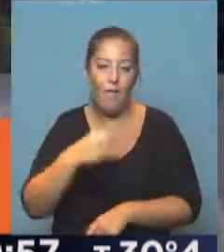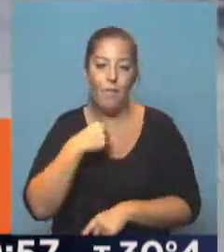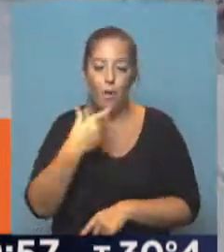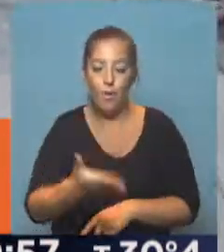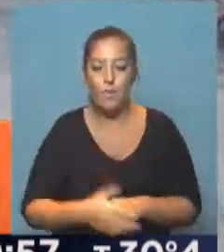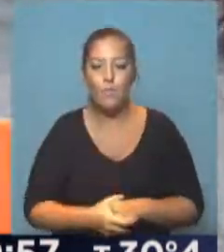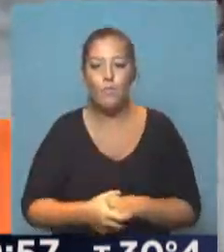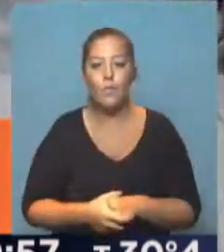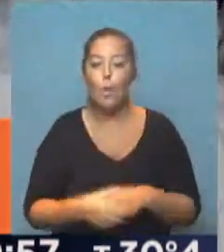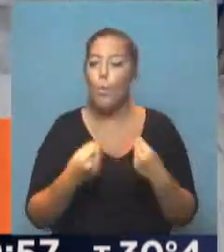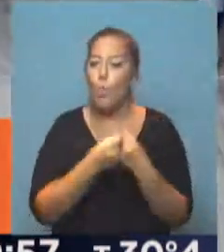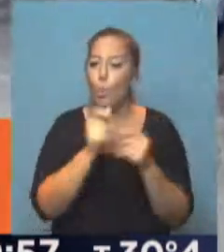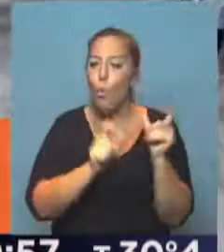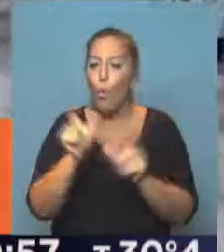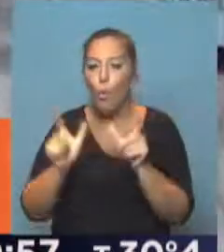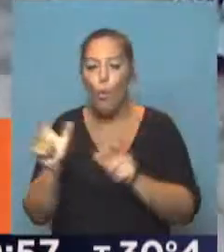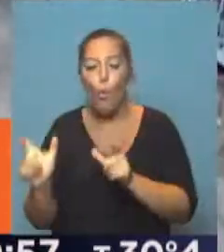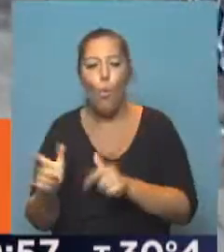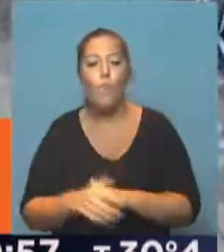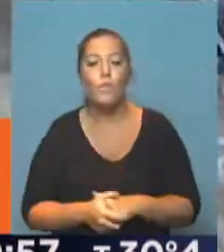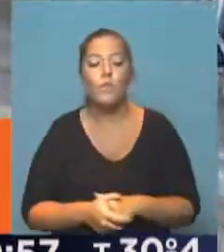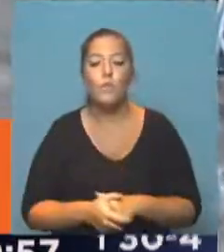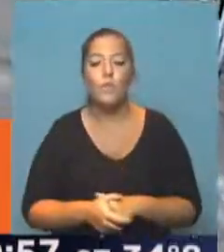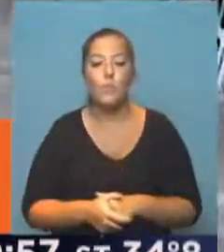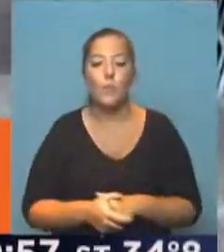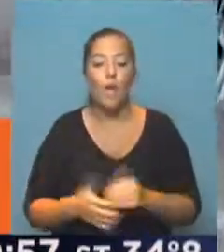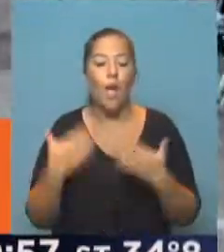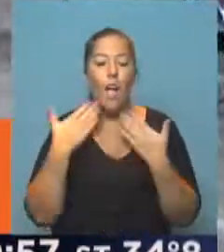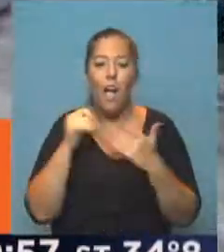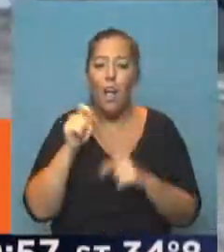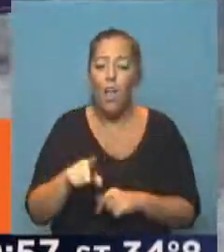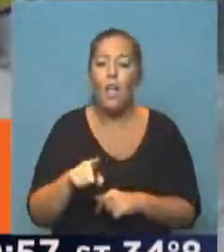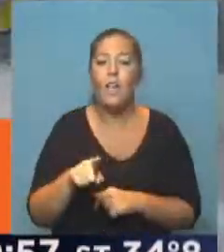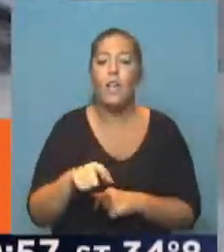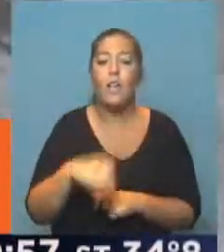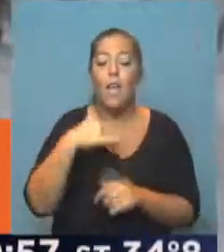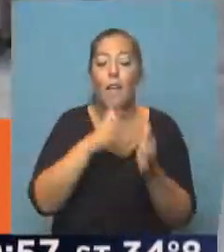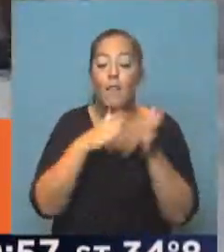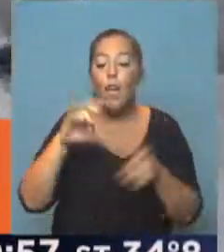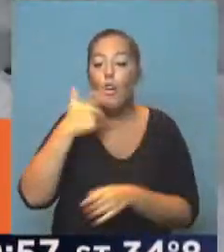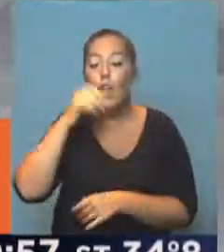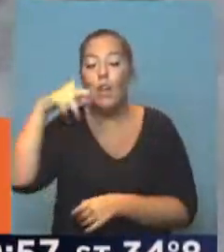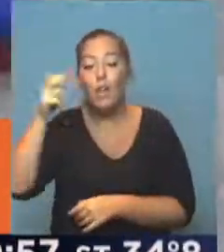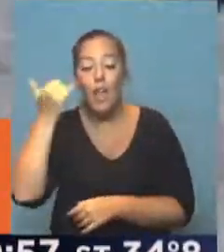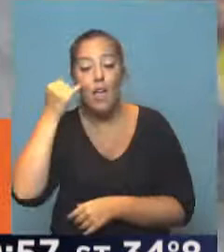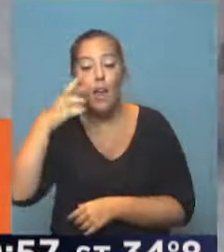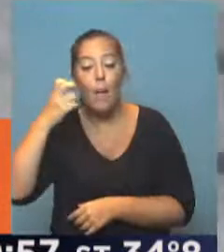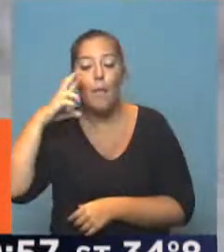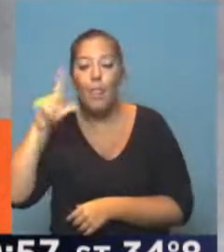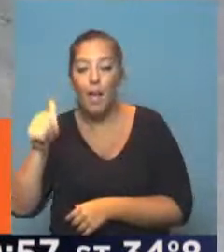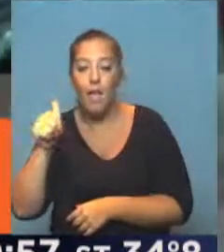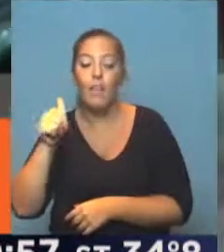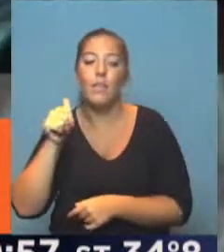Buenos Aires. Mucha gente se ha acercado con este calor ahí en plena avenida Costanera, en La Prida, allí en